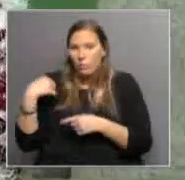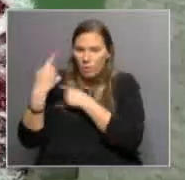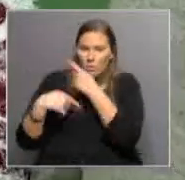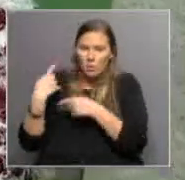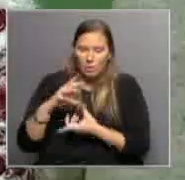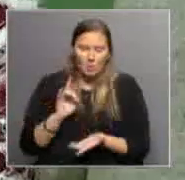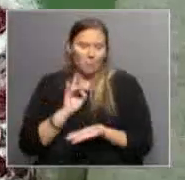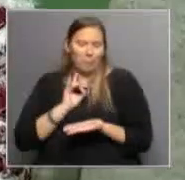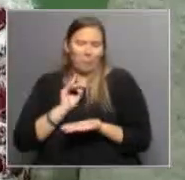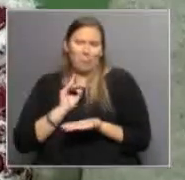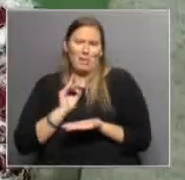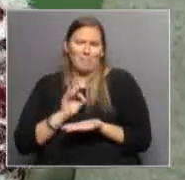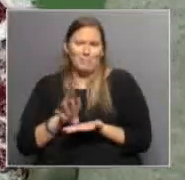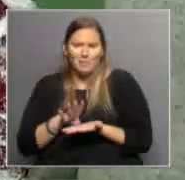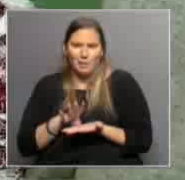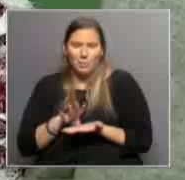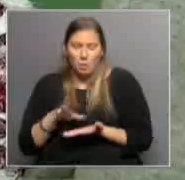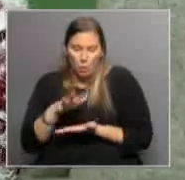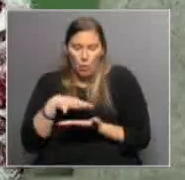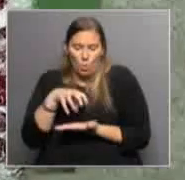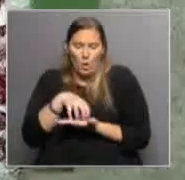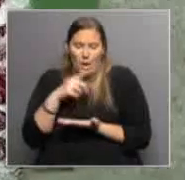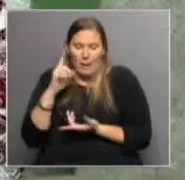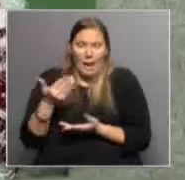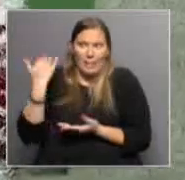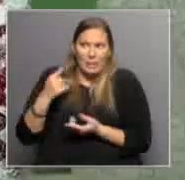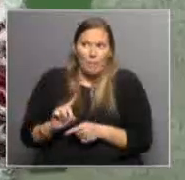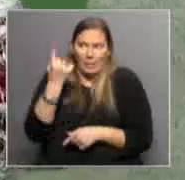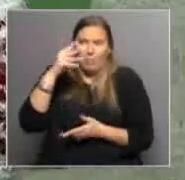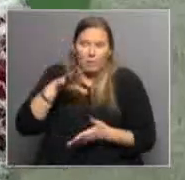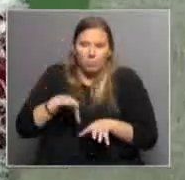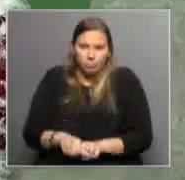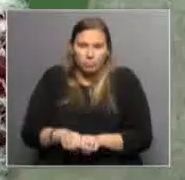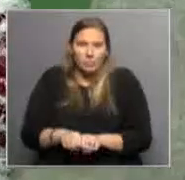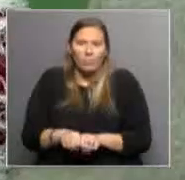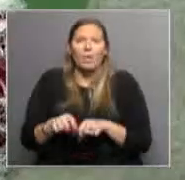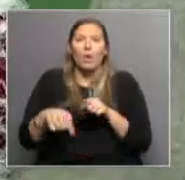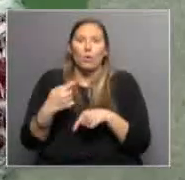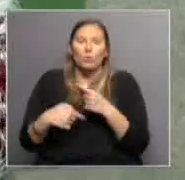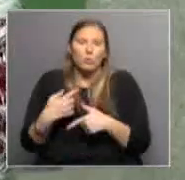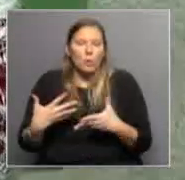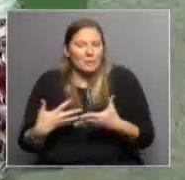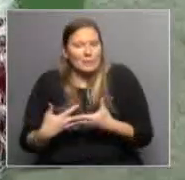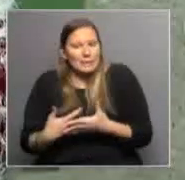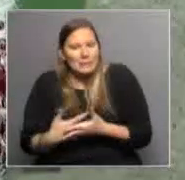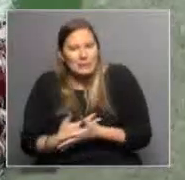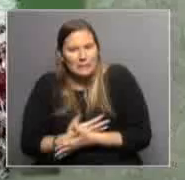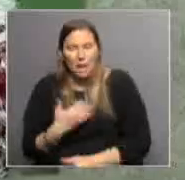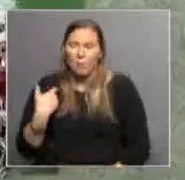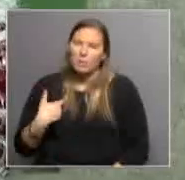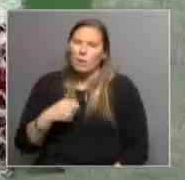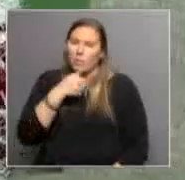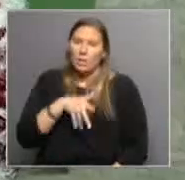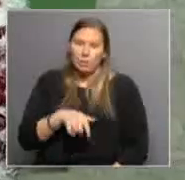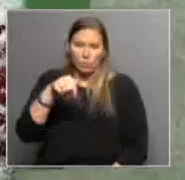expulsado, desarraigado de su lugar de origen, bueno, todavía quedan vestigios de esos momentos lamentables de la historia de